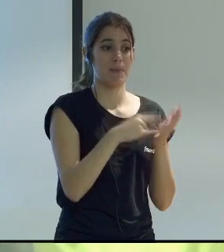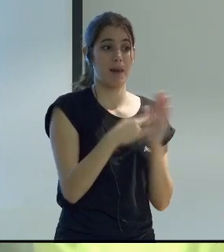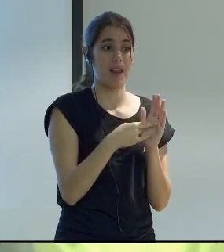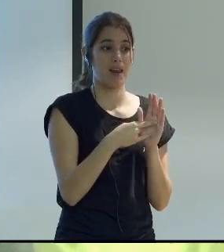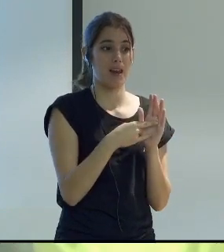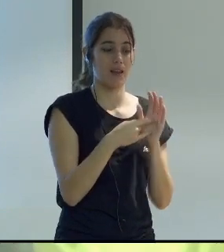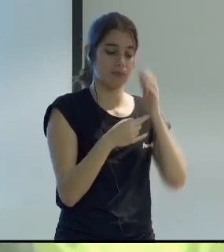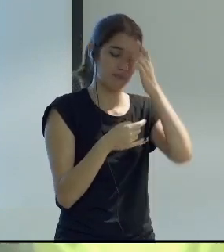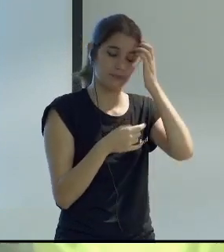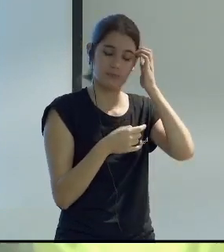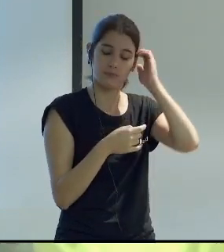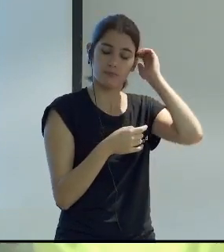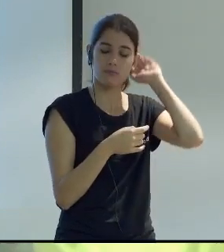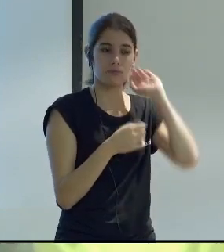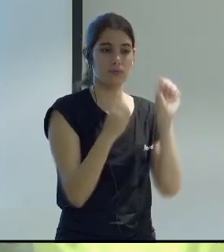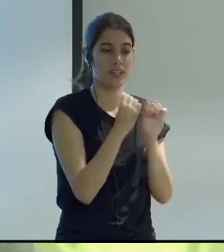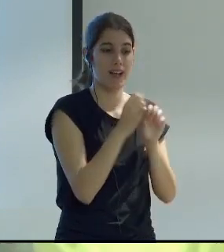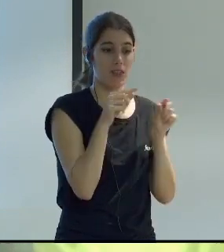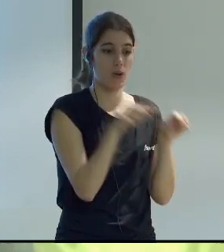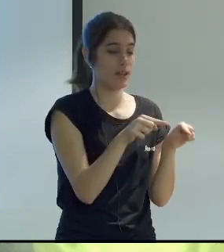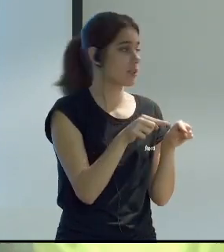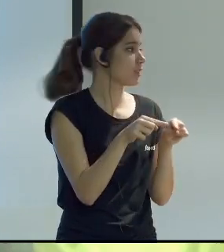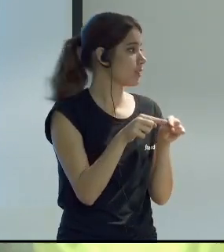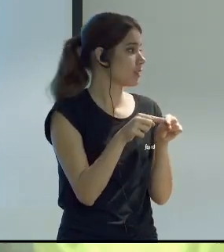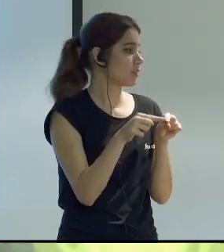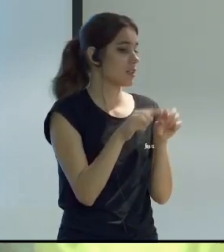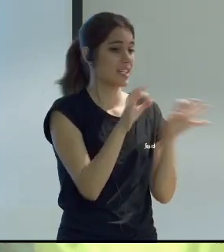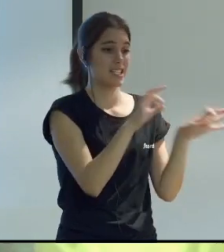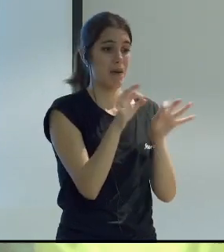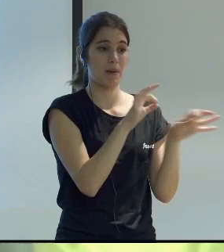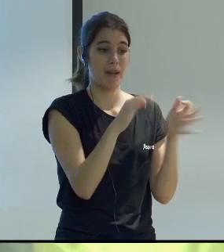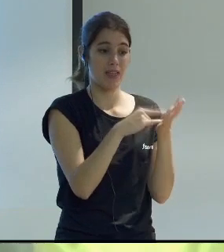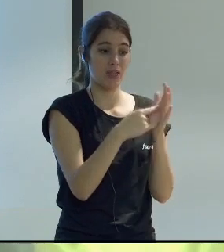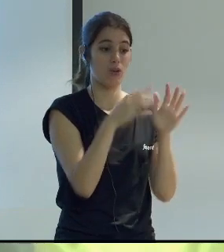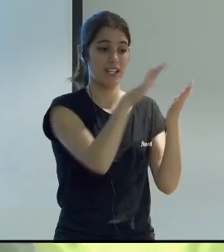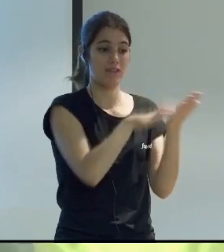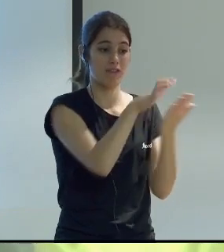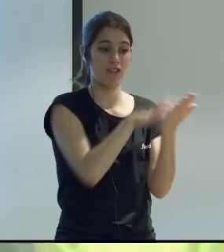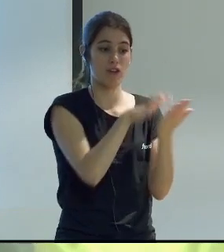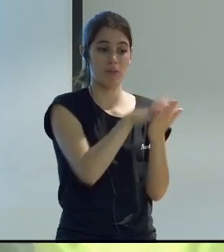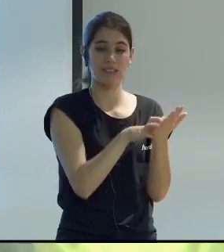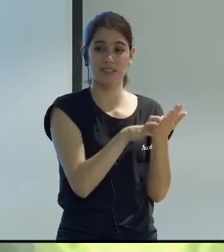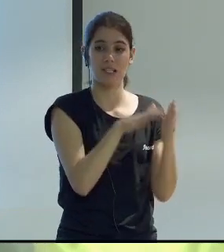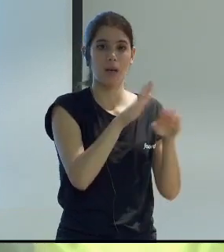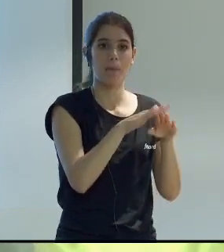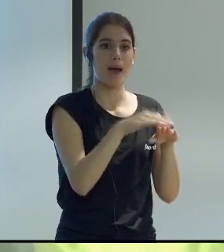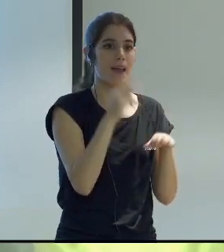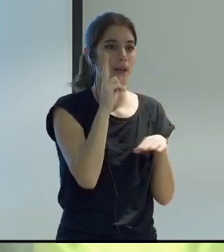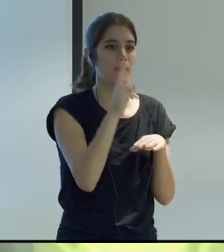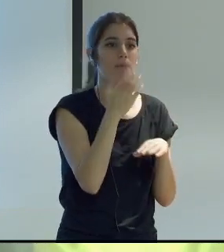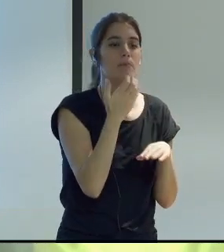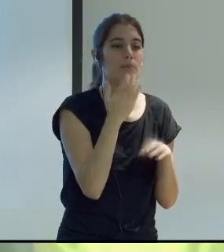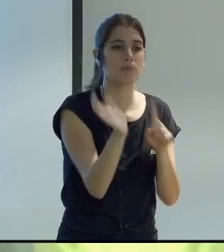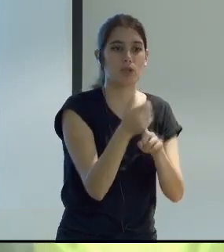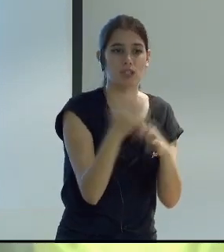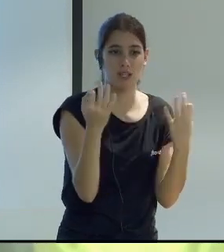trabajando mucho ahí y están preparando informes para ver qué es lo que han conseguido.